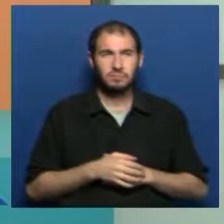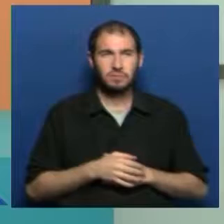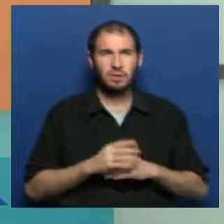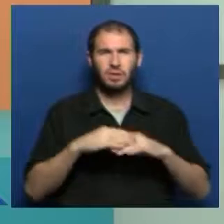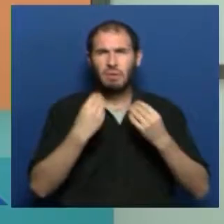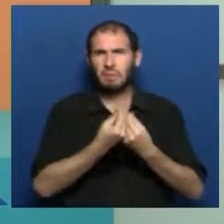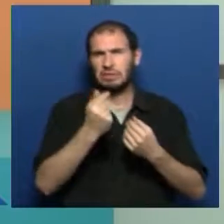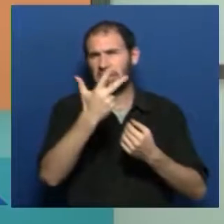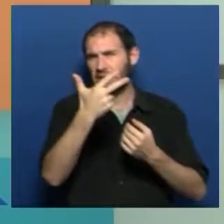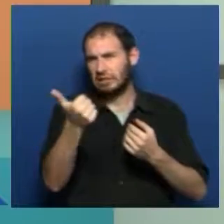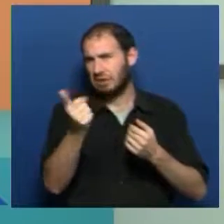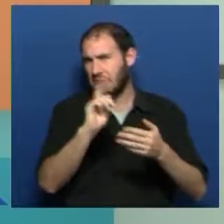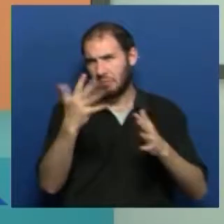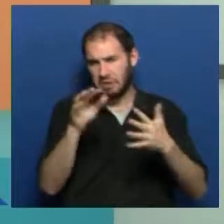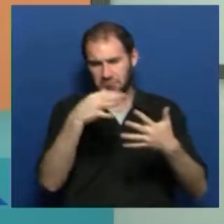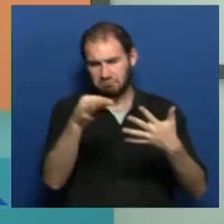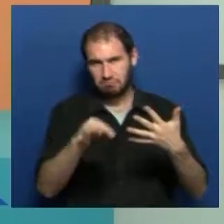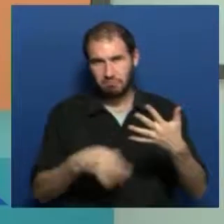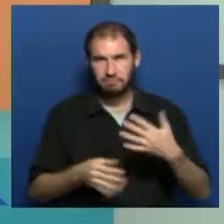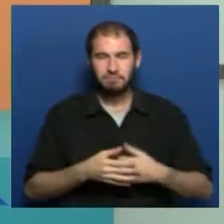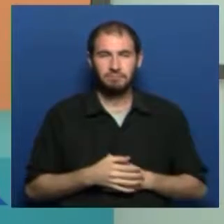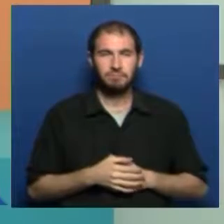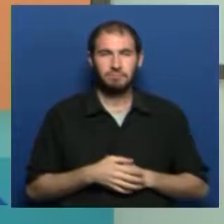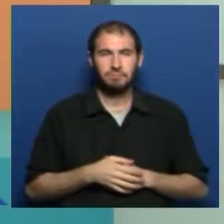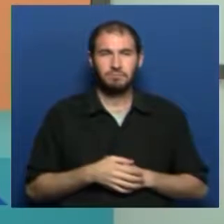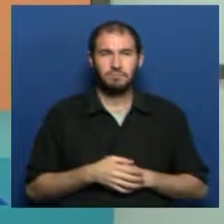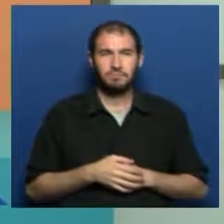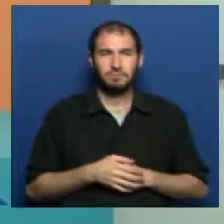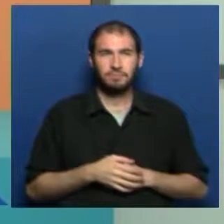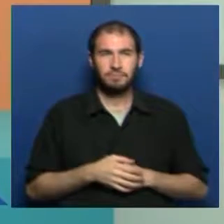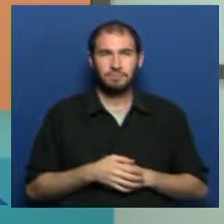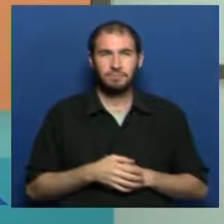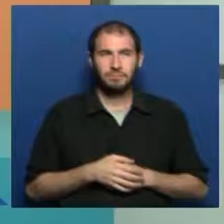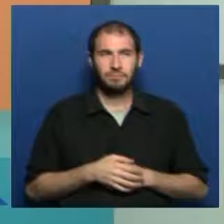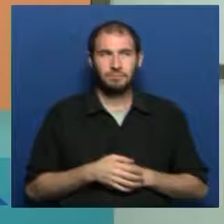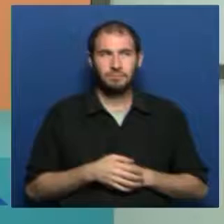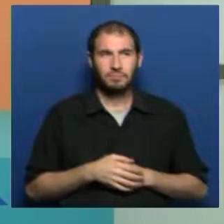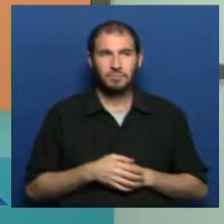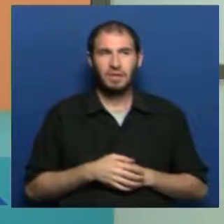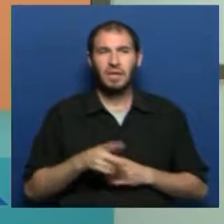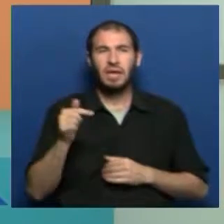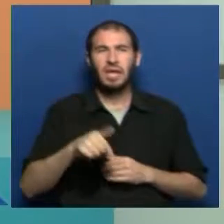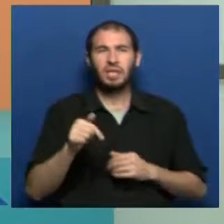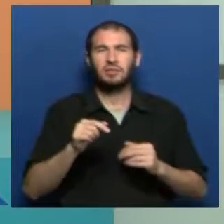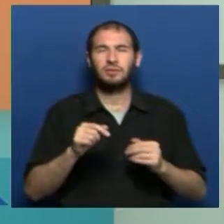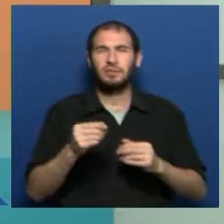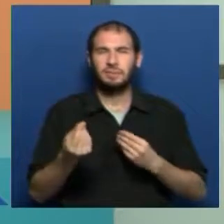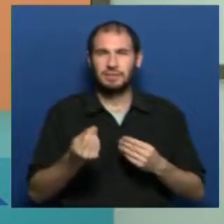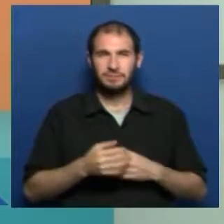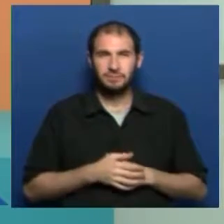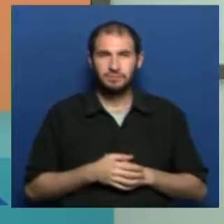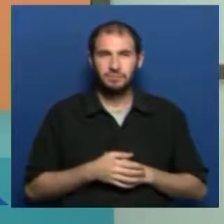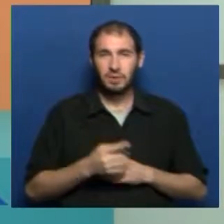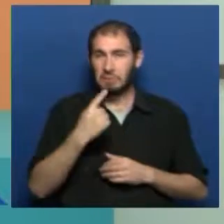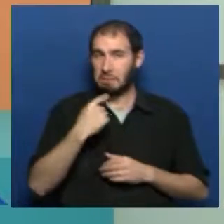36 observaciones aproximadamente, y esto lo que es cuando